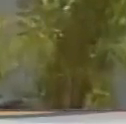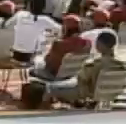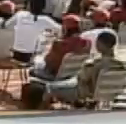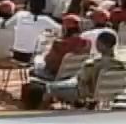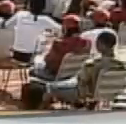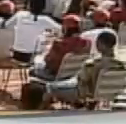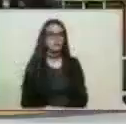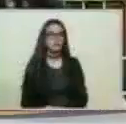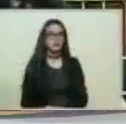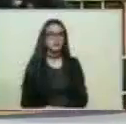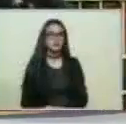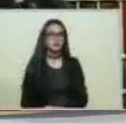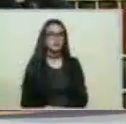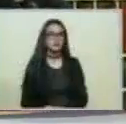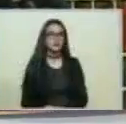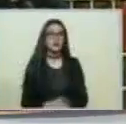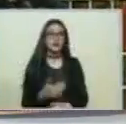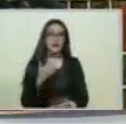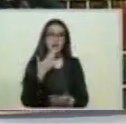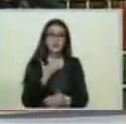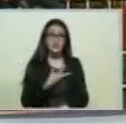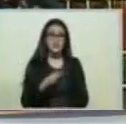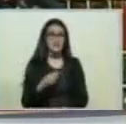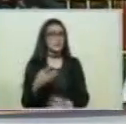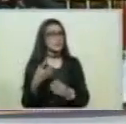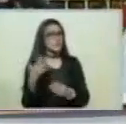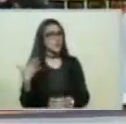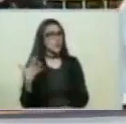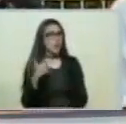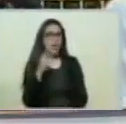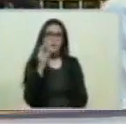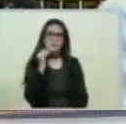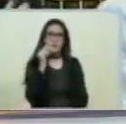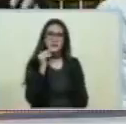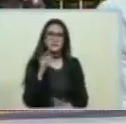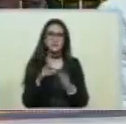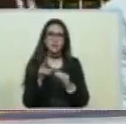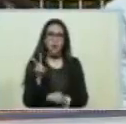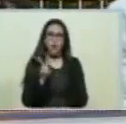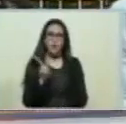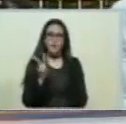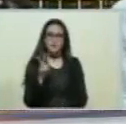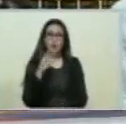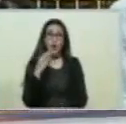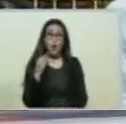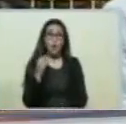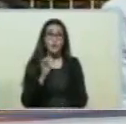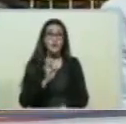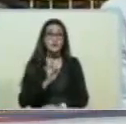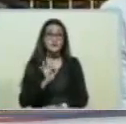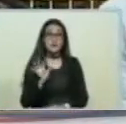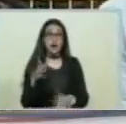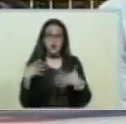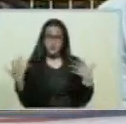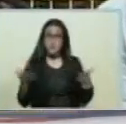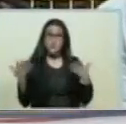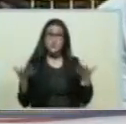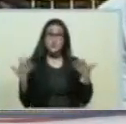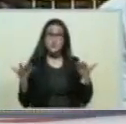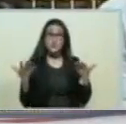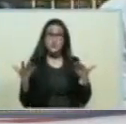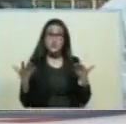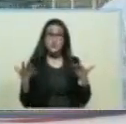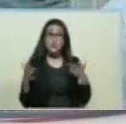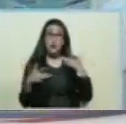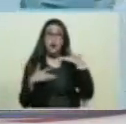Así es, presidente. Y como Cairely, bueno, hemos conocido muchas experiencias de jóvenes venezolanos ya beneficiarios que están animando, porque también se trata